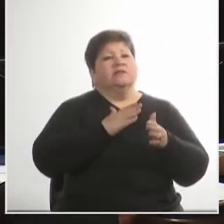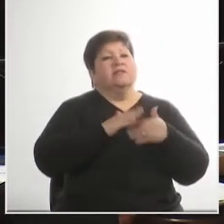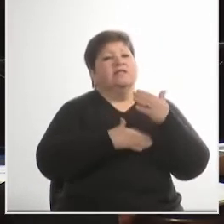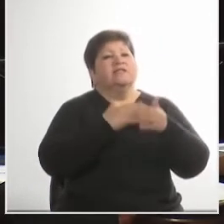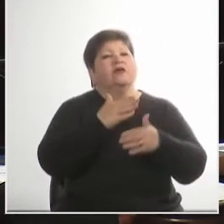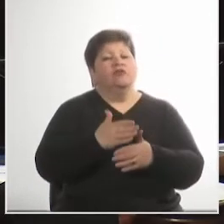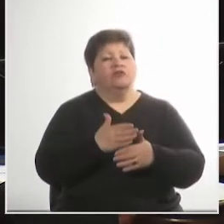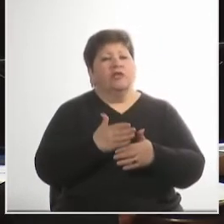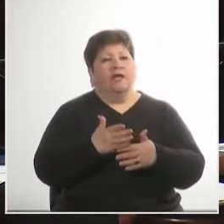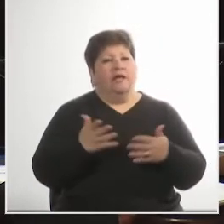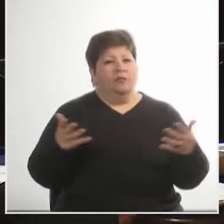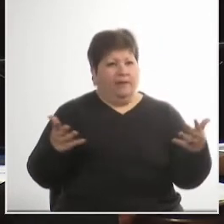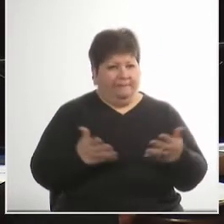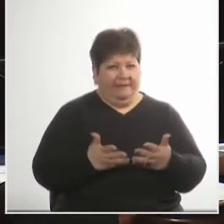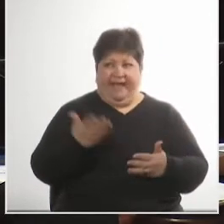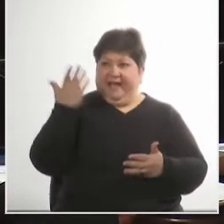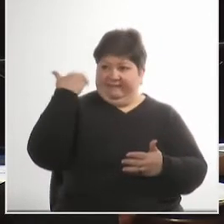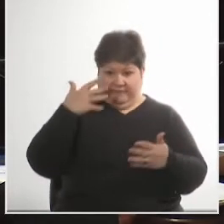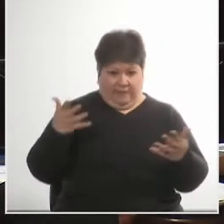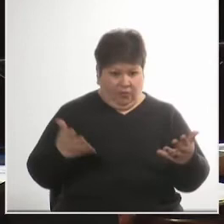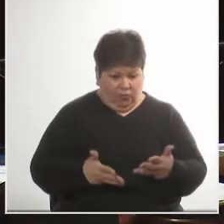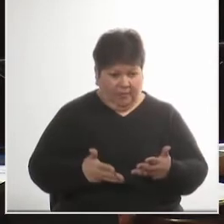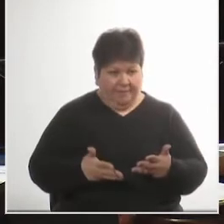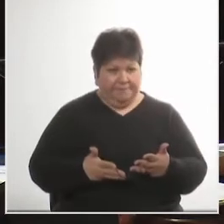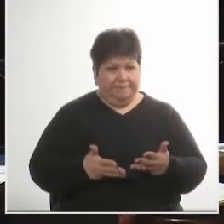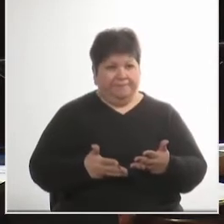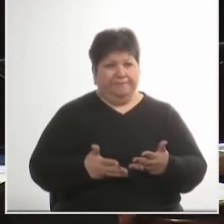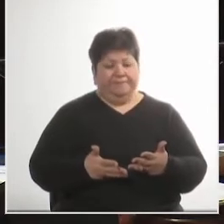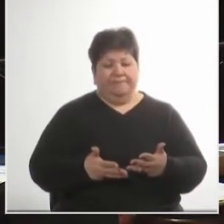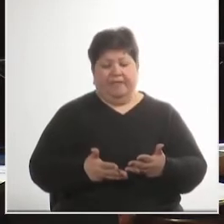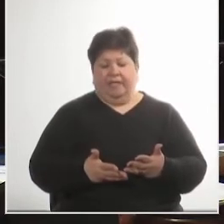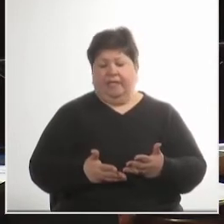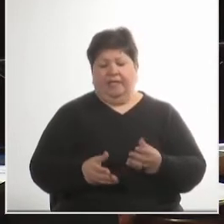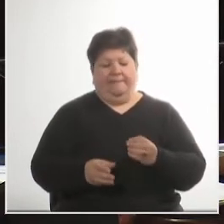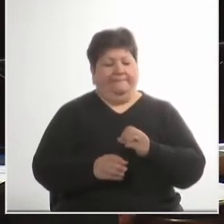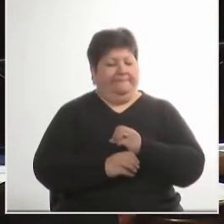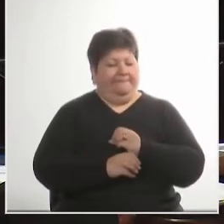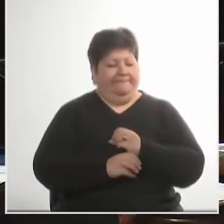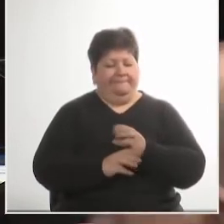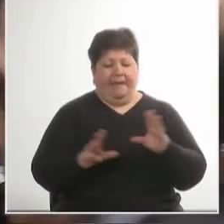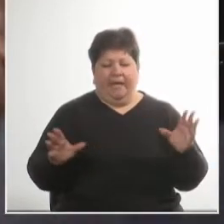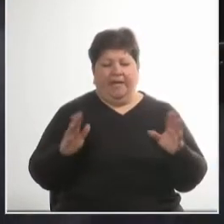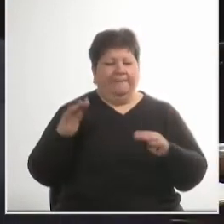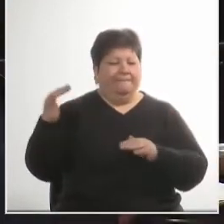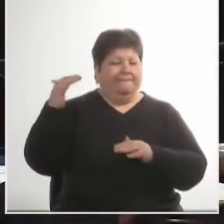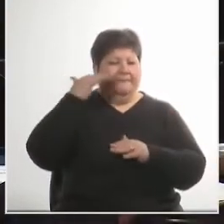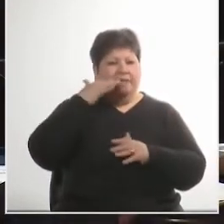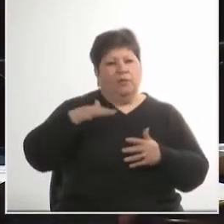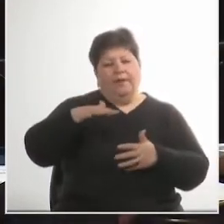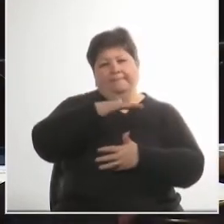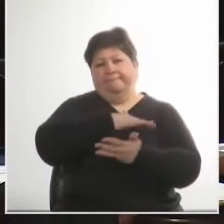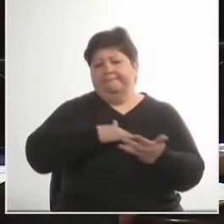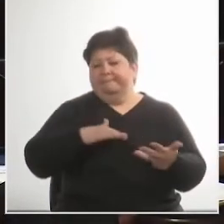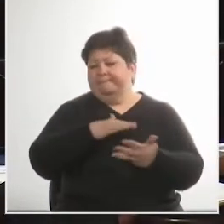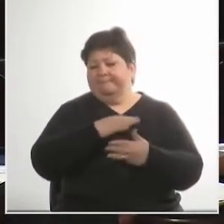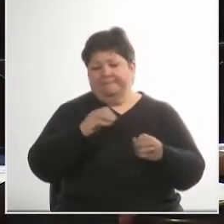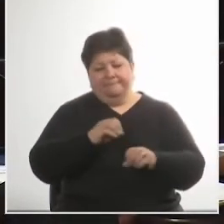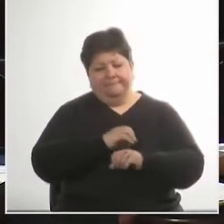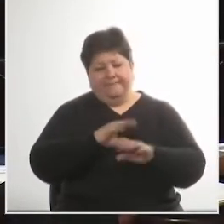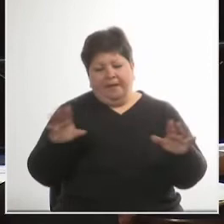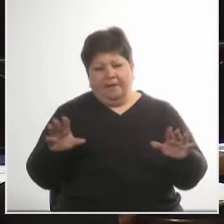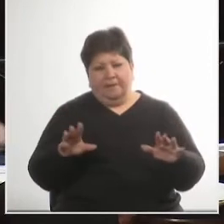se desarrolló y se desarrolla de forma tal que es una brutal agresión al medio ambiente.